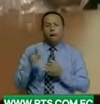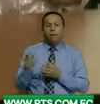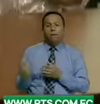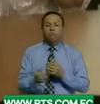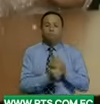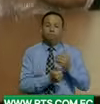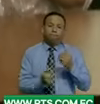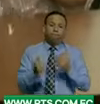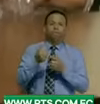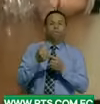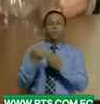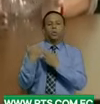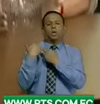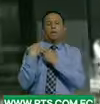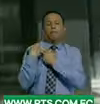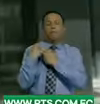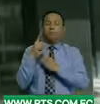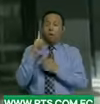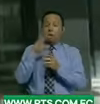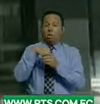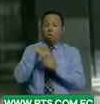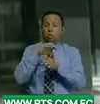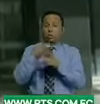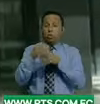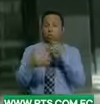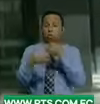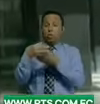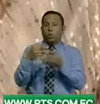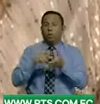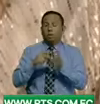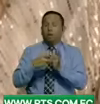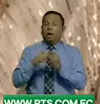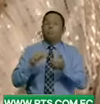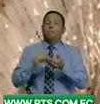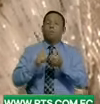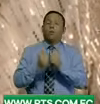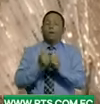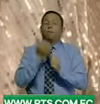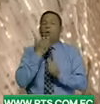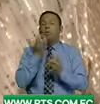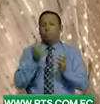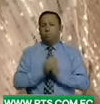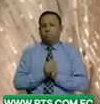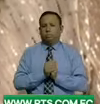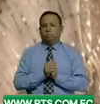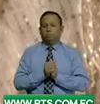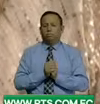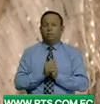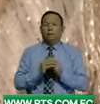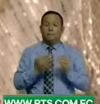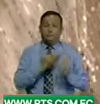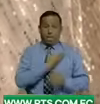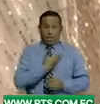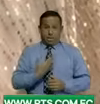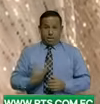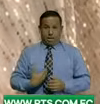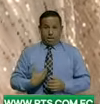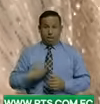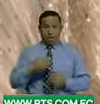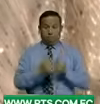la institución estaría en apuros de presentarse otra novedad. El suplente del presidente no